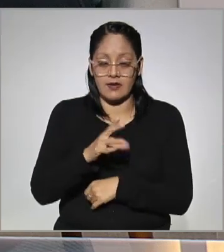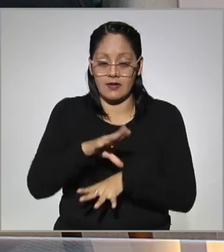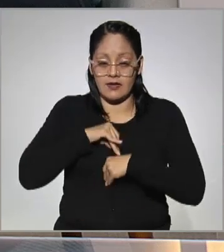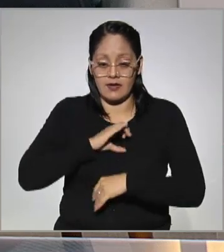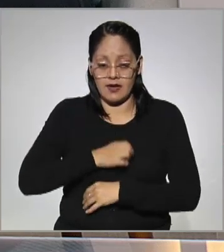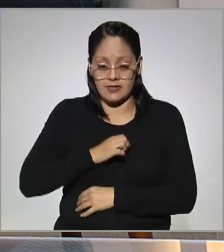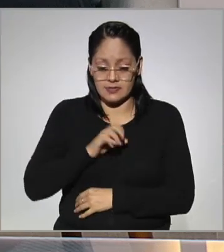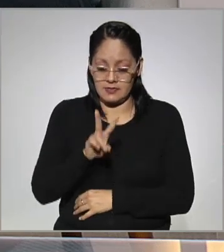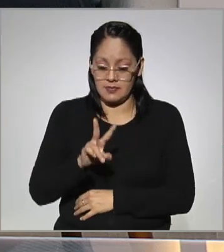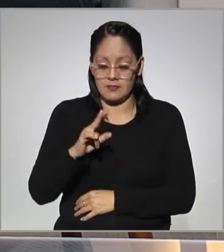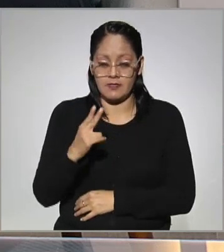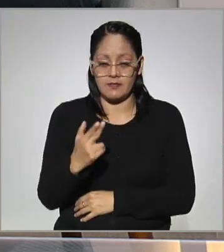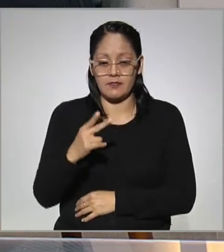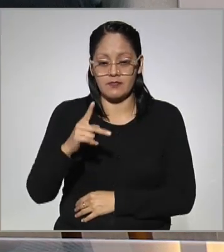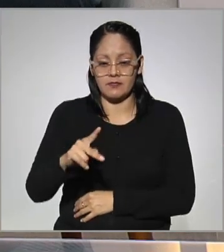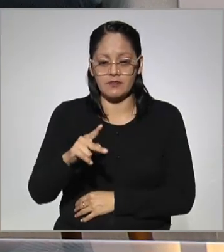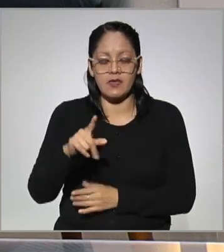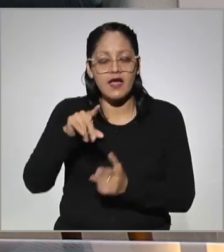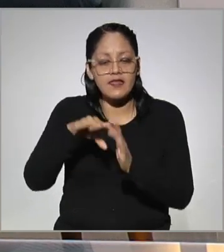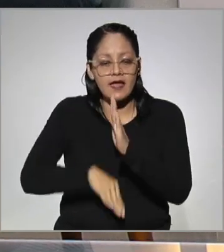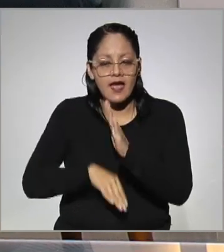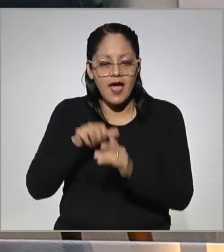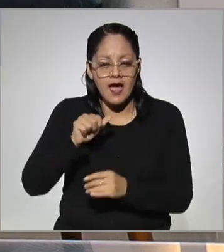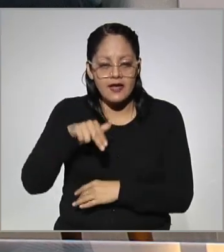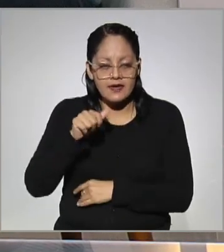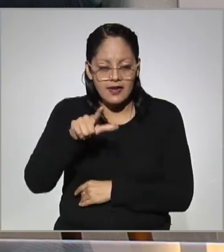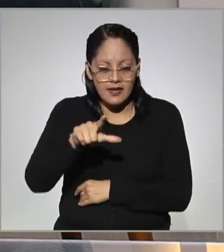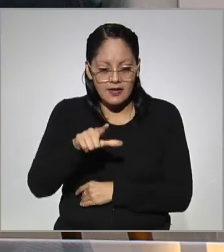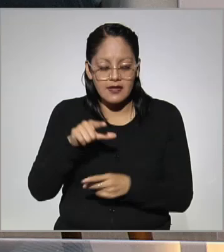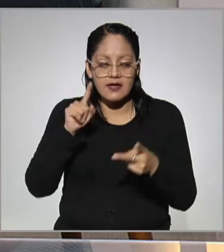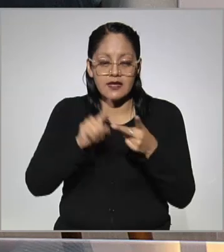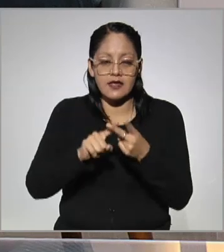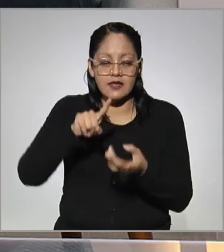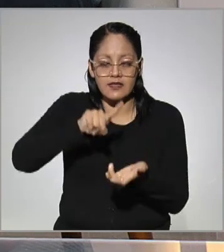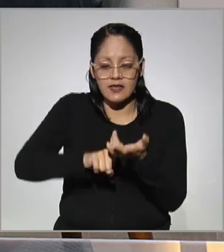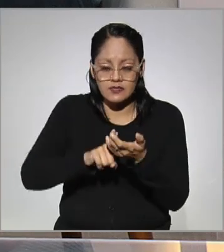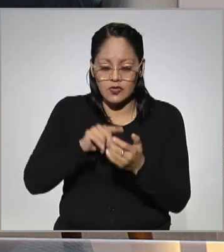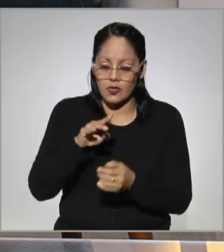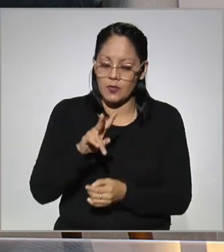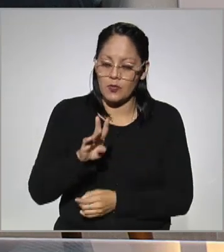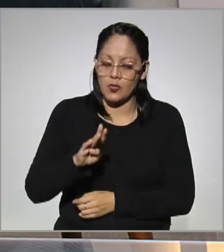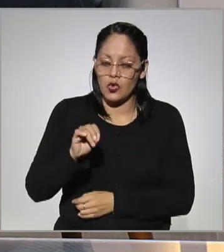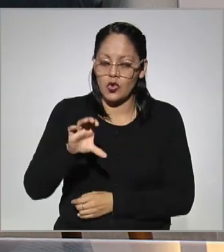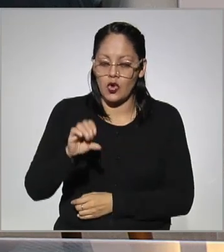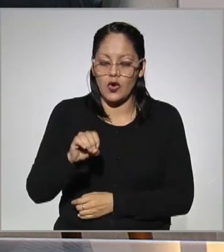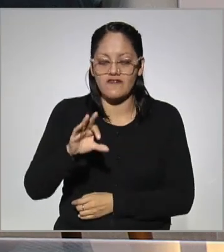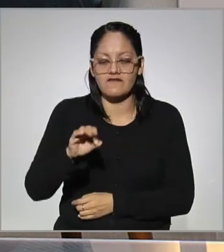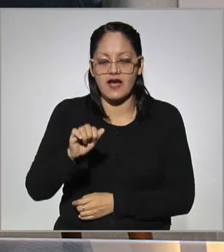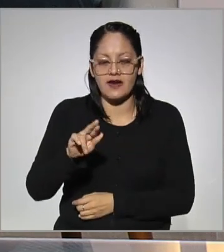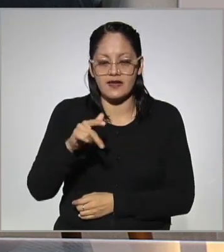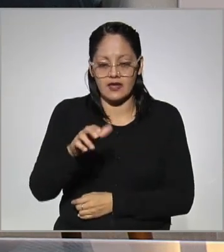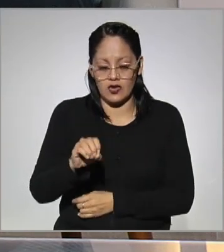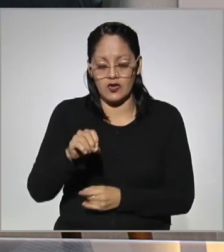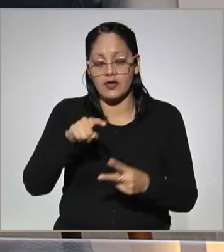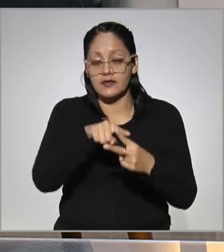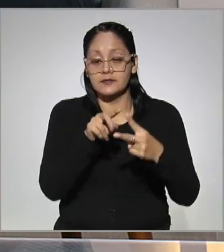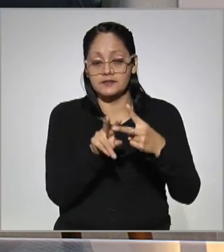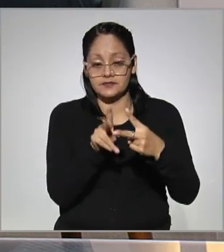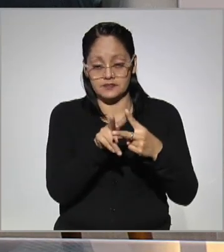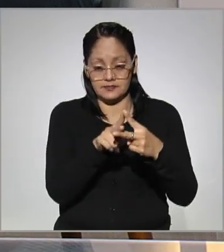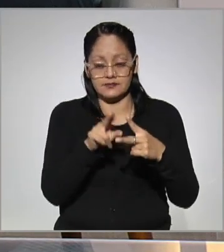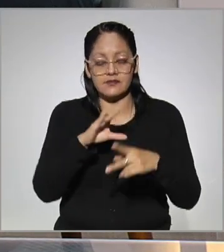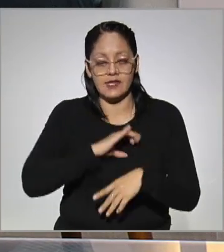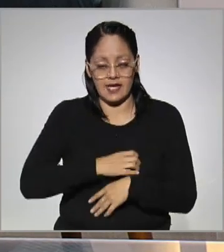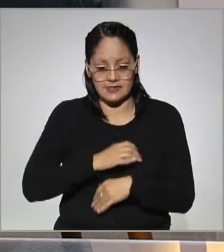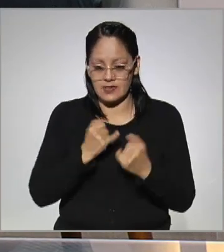sino cáncer anal y cáncer bucofaringio, que es otro de los cánceres que también afecta